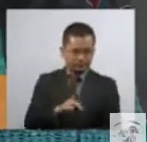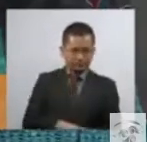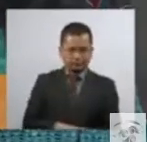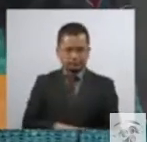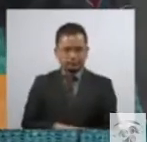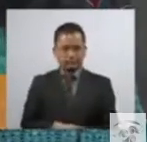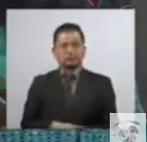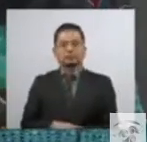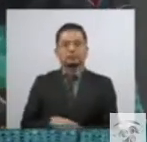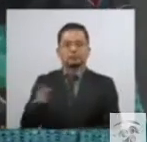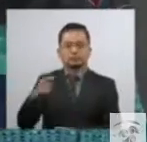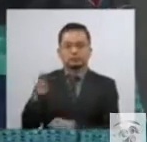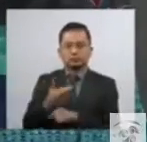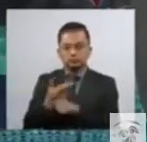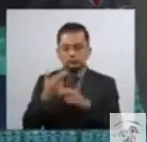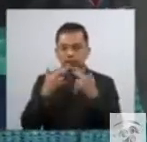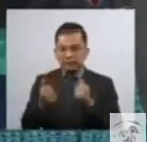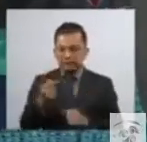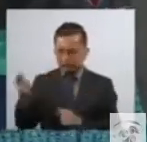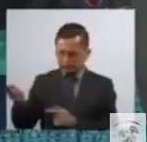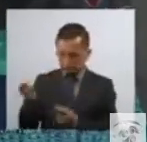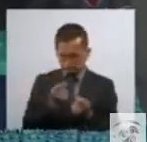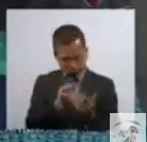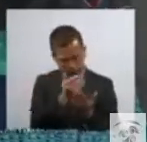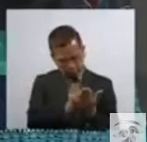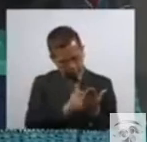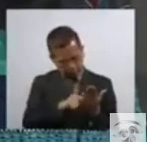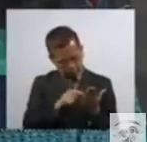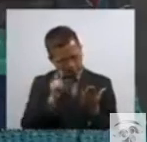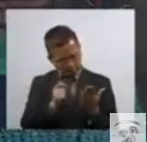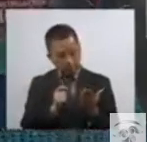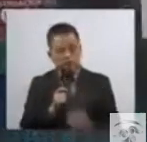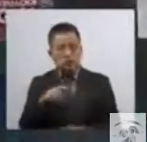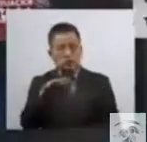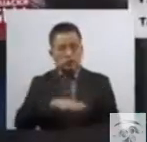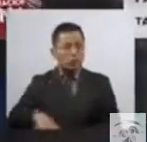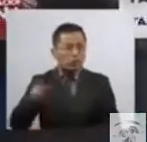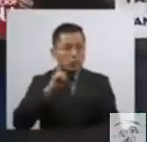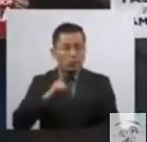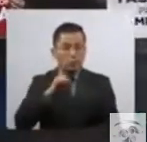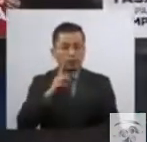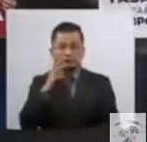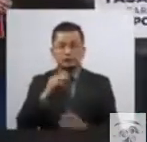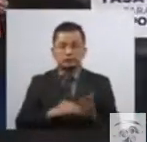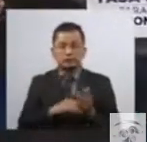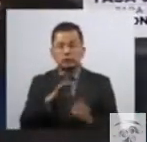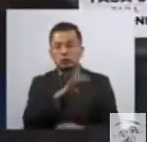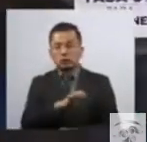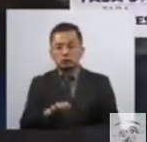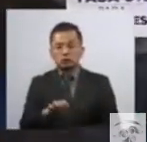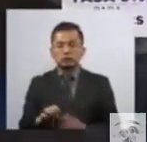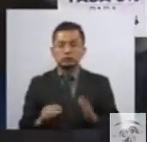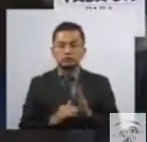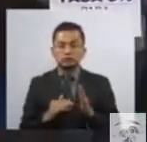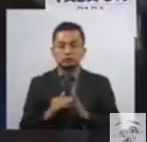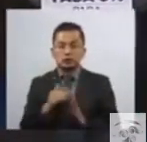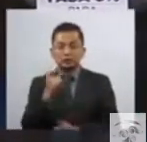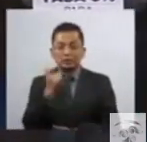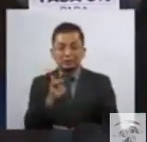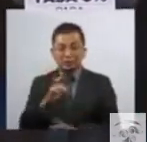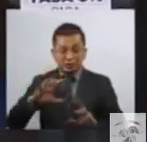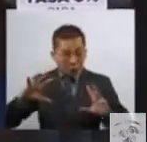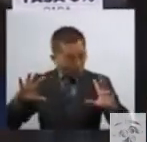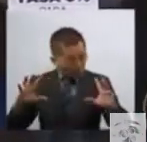de Hacienda, las mujeres pagamos 3.400 millones de pesos al año solamente por